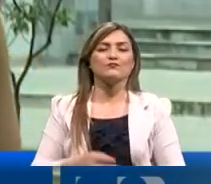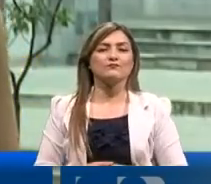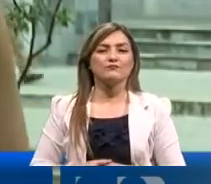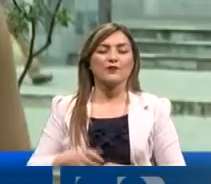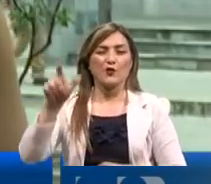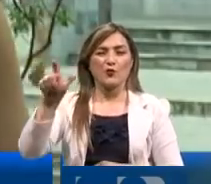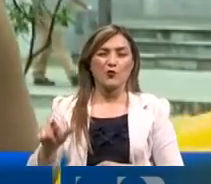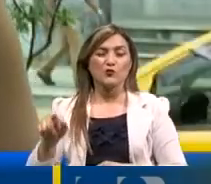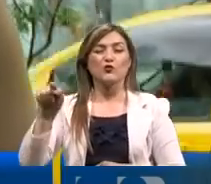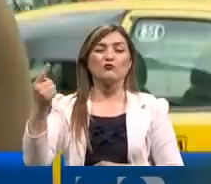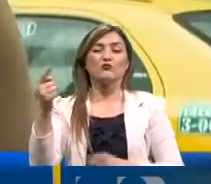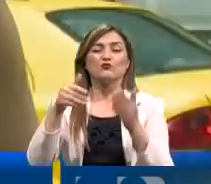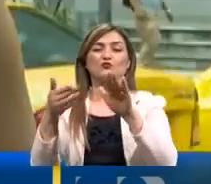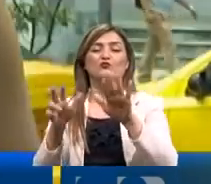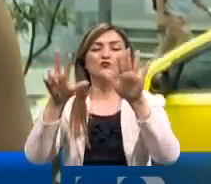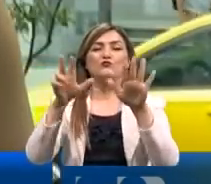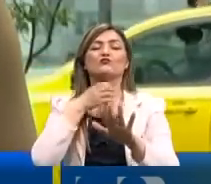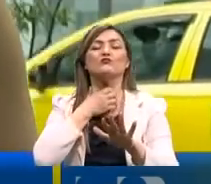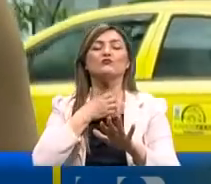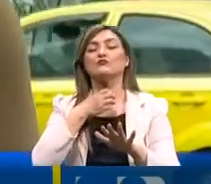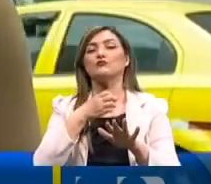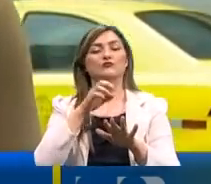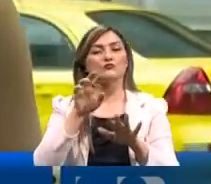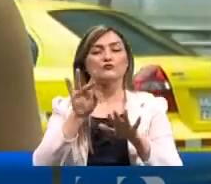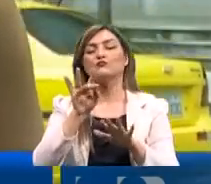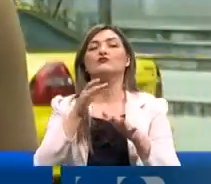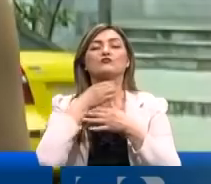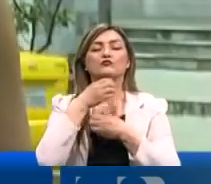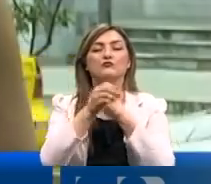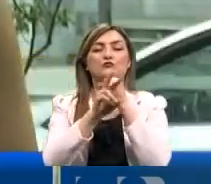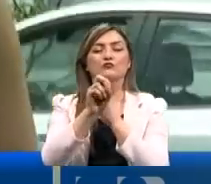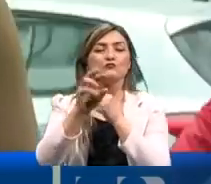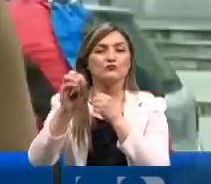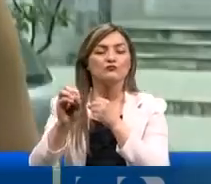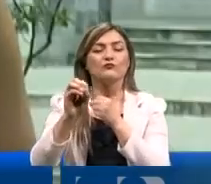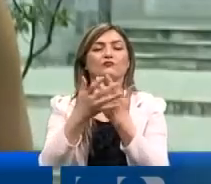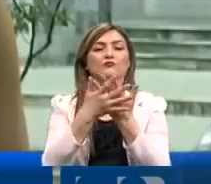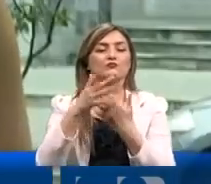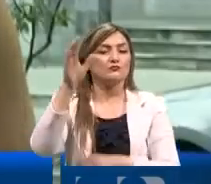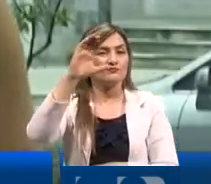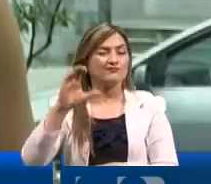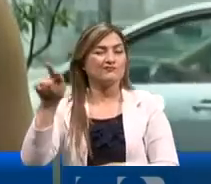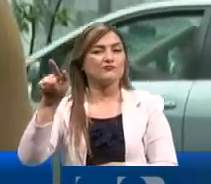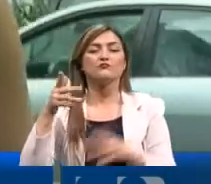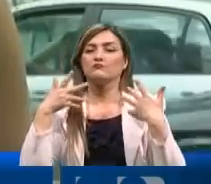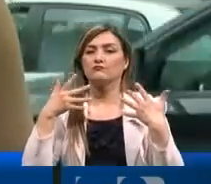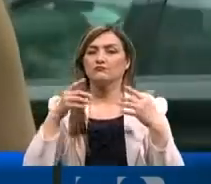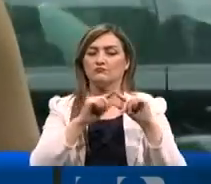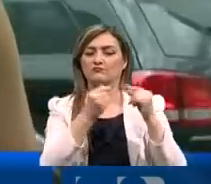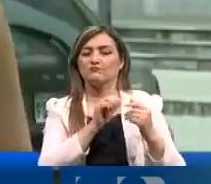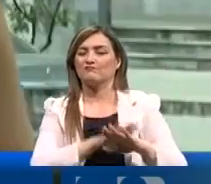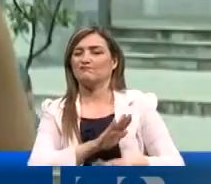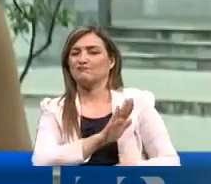Han falleció el 8 de agosto de 2020 en la penitenciaría del Litoral. Fiscalía ahora acusa a todo este grupo como autores del